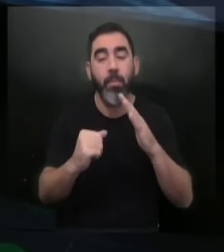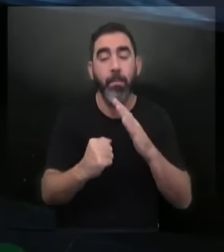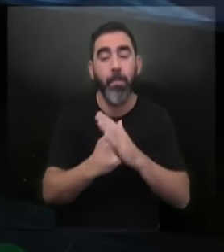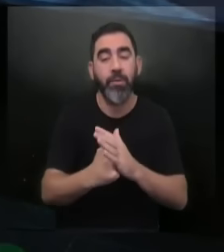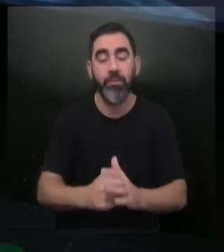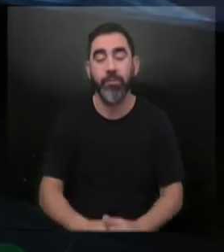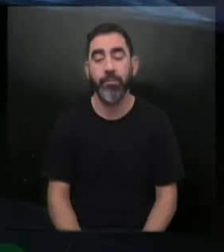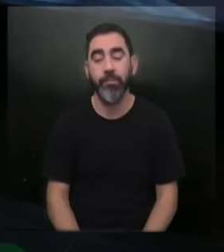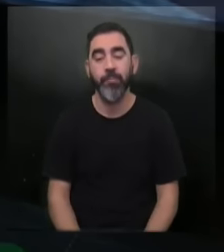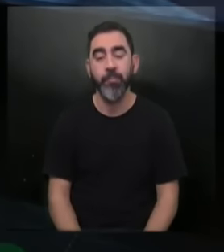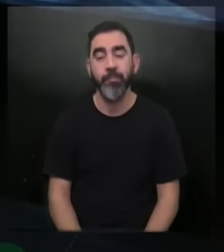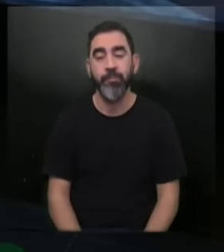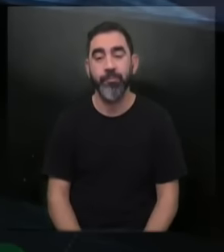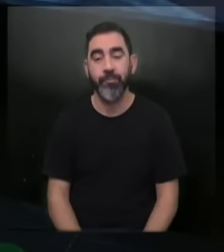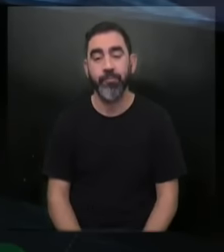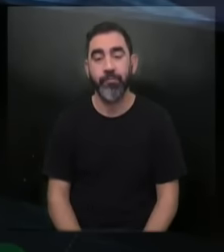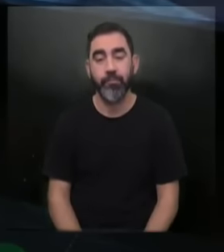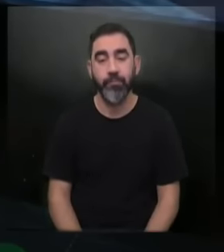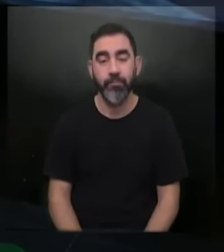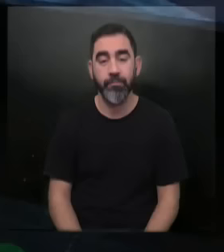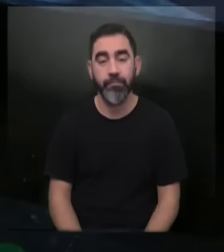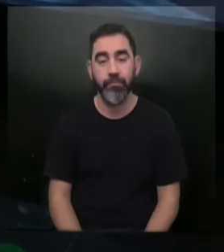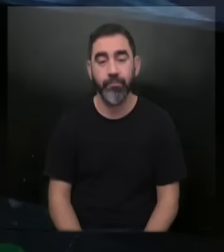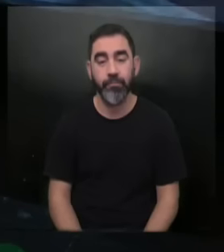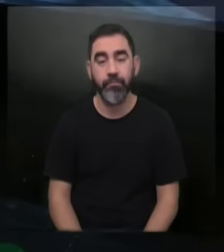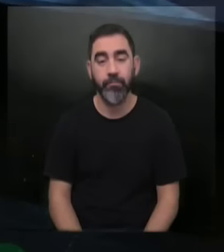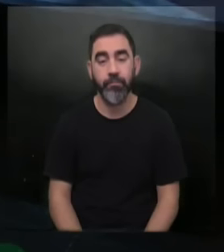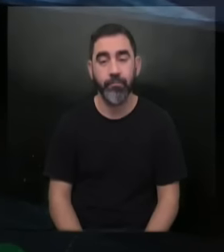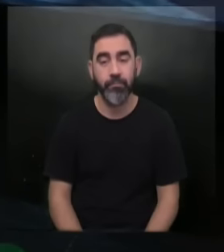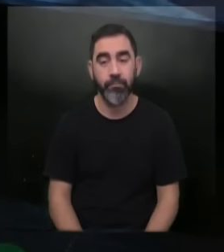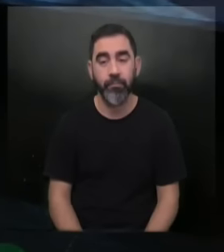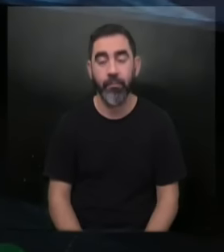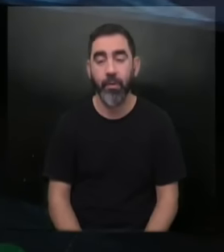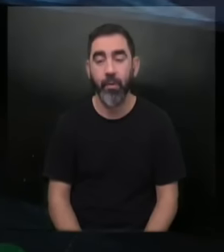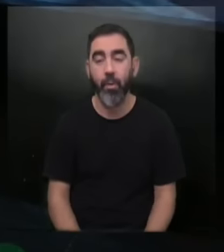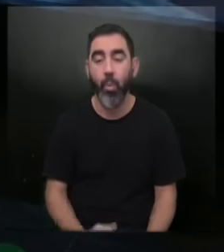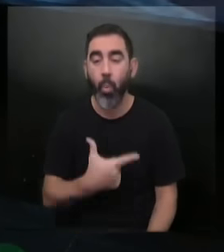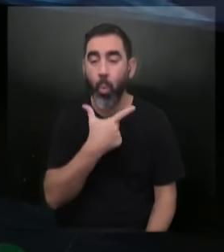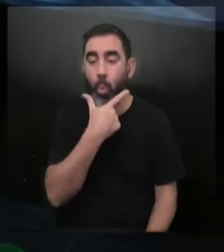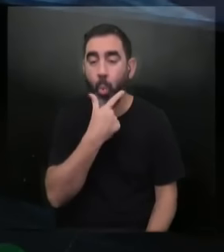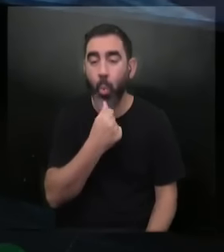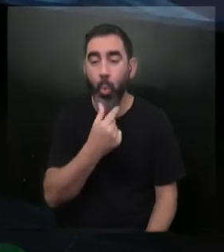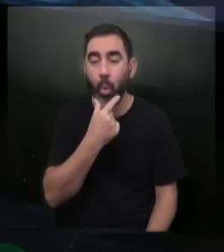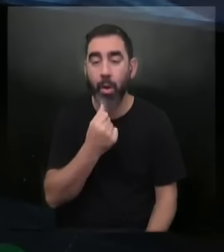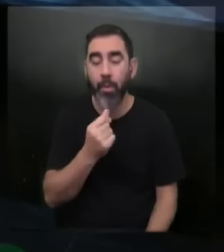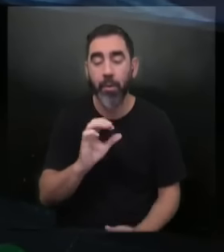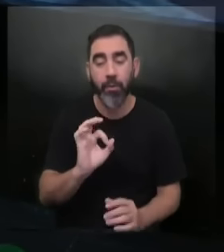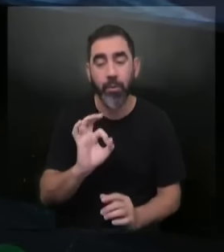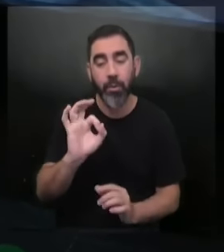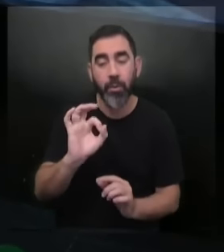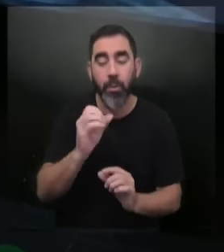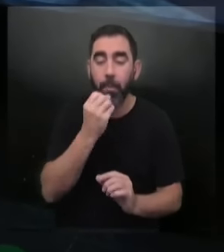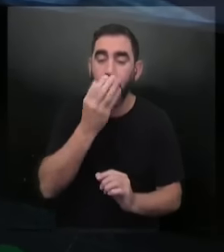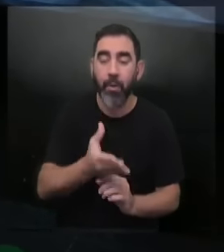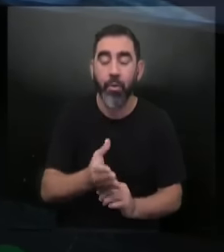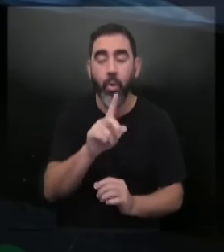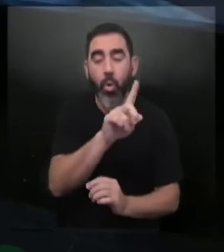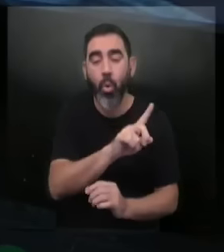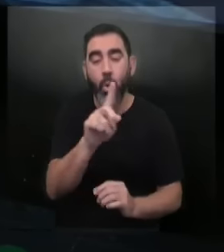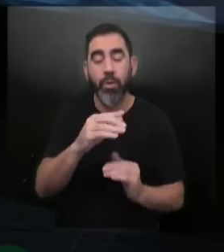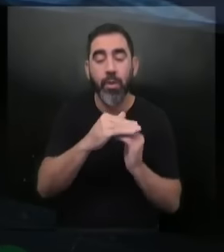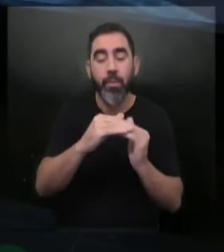extremas para el área metropolitana el cielo estará algo nuboso sin previsión de Lluvia De igual manera seguirán subiendo las temperaturas de forma